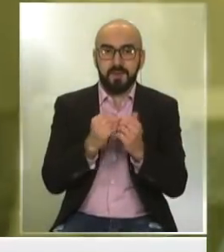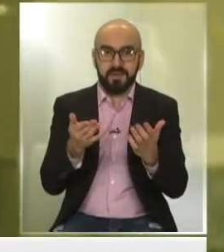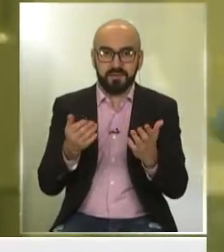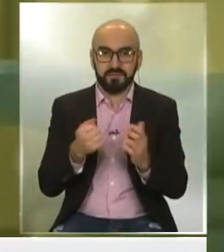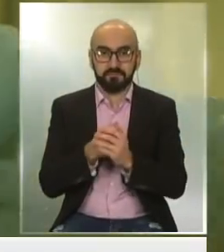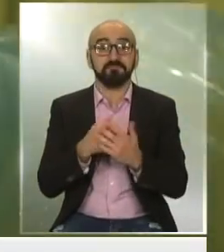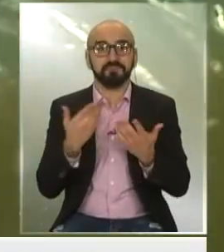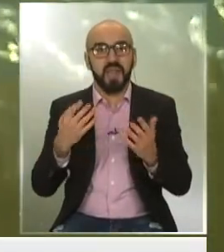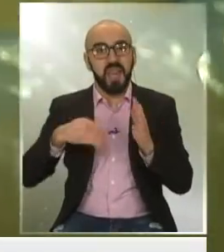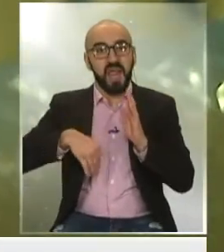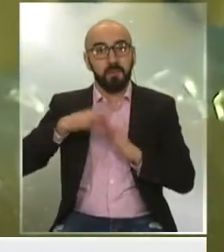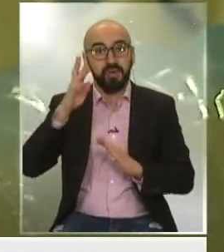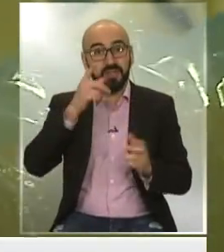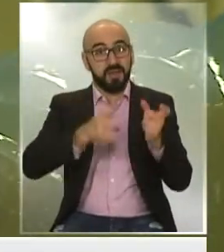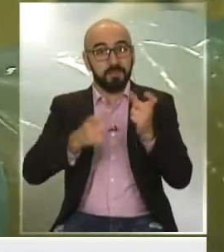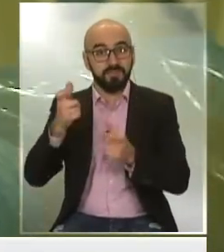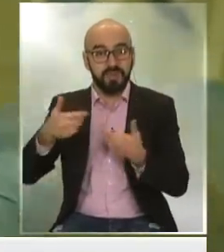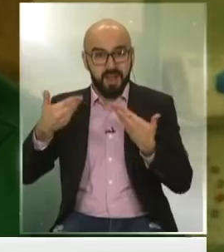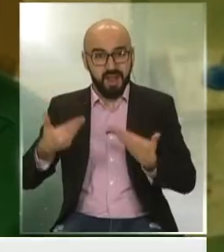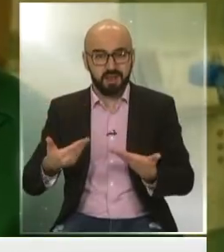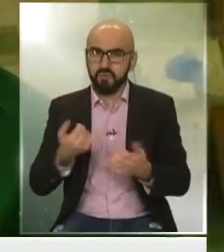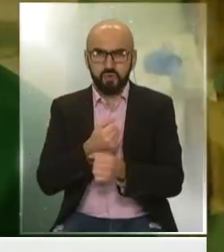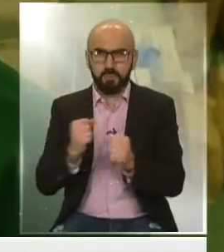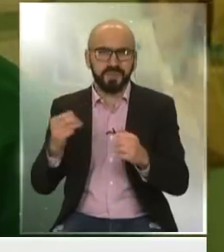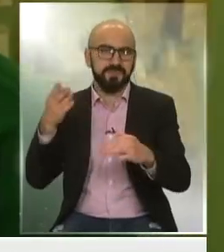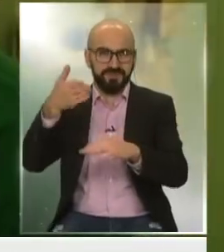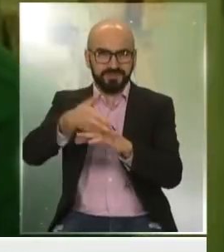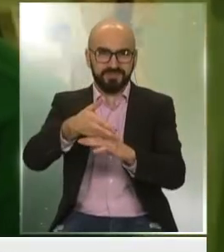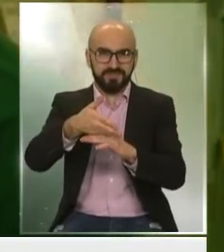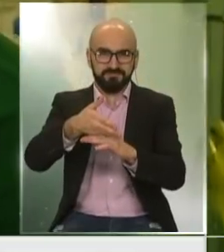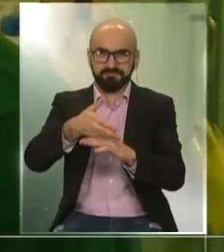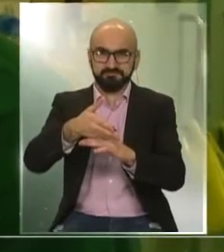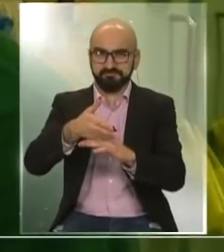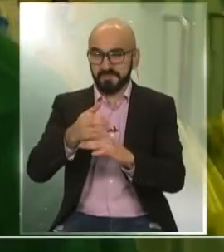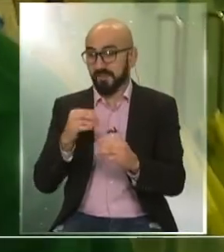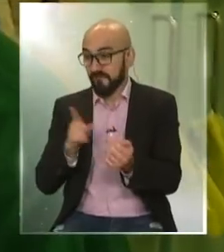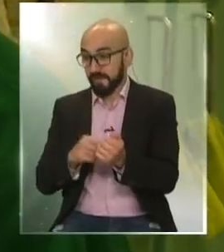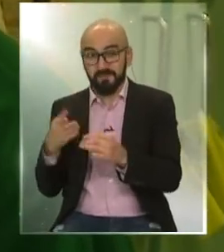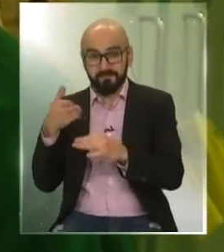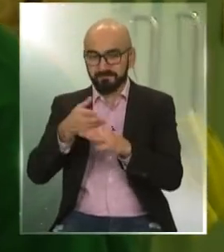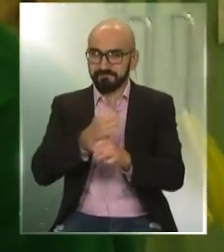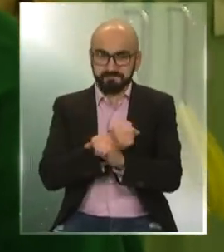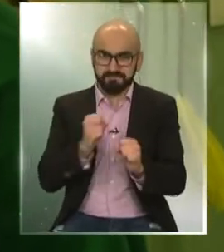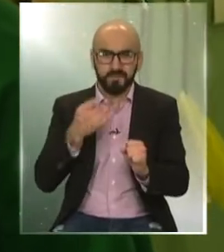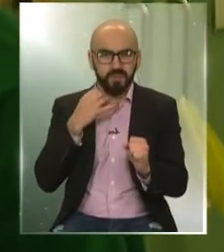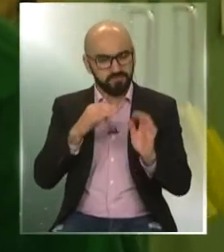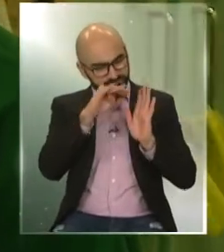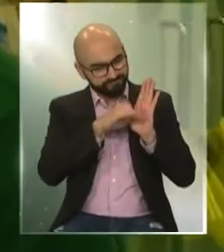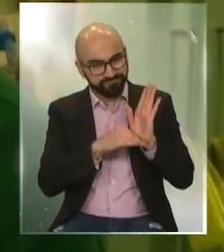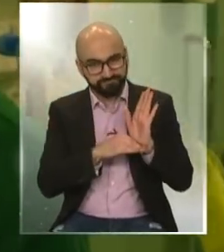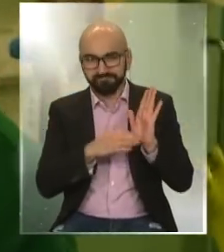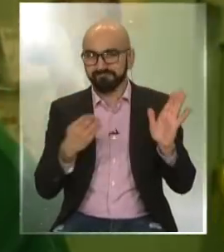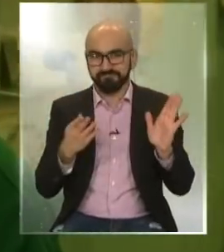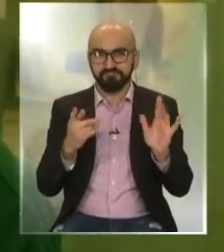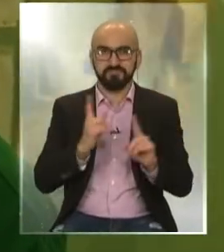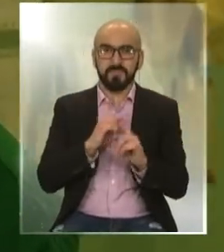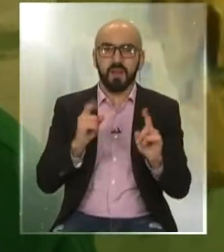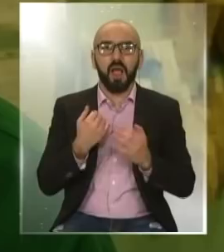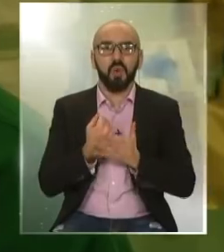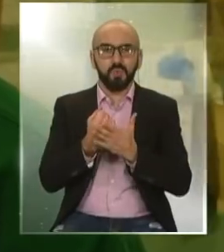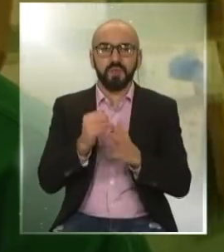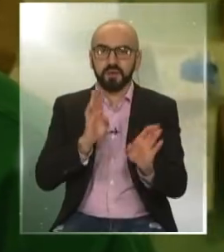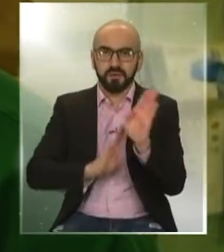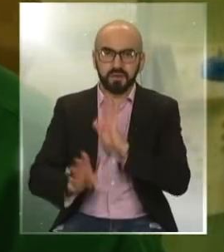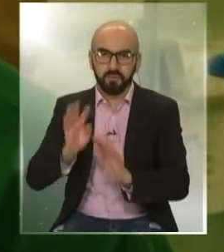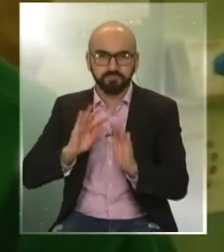La mayoría de los pacientes acá no pueden ser visitados por sus familiares porque las medidas institucionales ayudan al resguardo